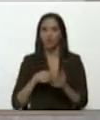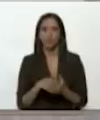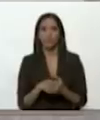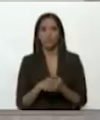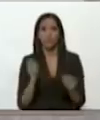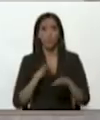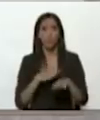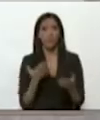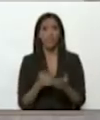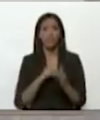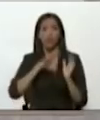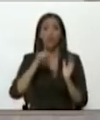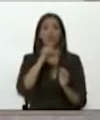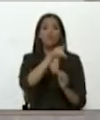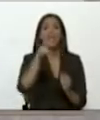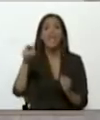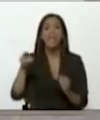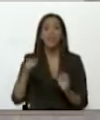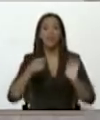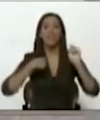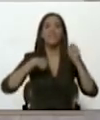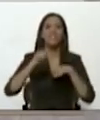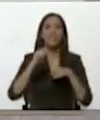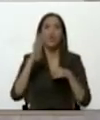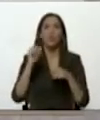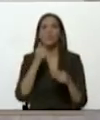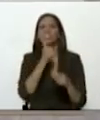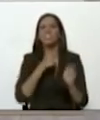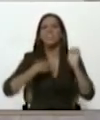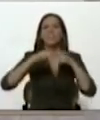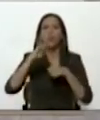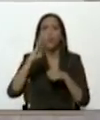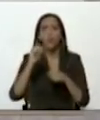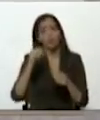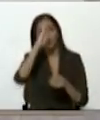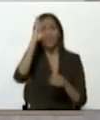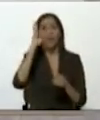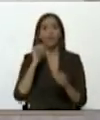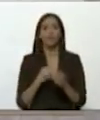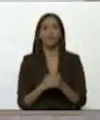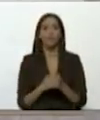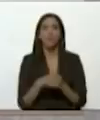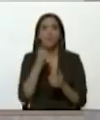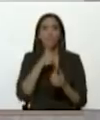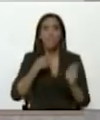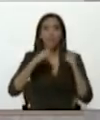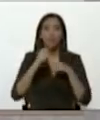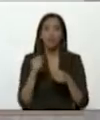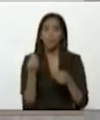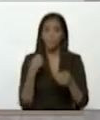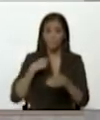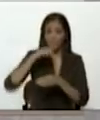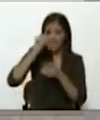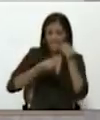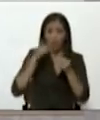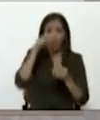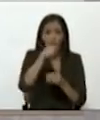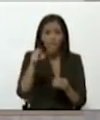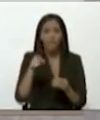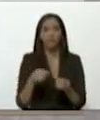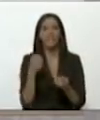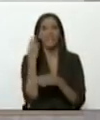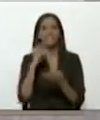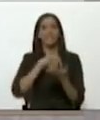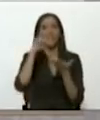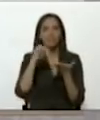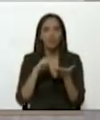Porque son corruptos ustedes los que vendieron los bonos. ¿Quién vendió los bonos, Diosdado? ¿Quién vendió los bonos? ¿Los vendieron ustedes? Que la Asamblea